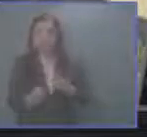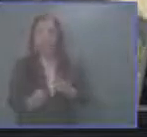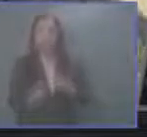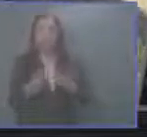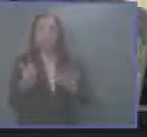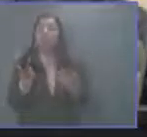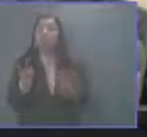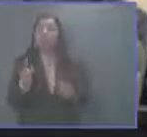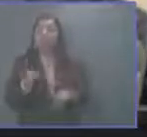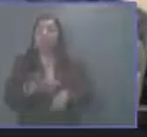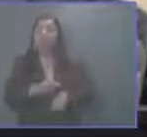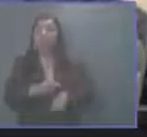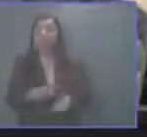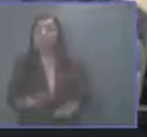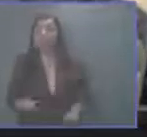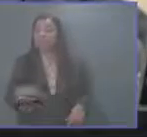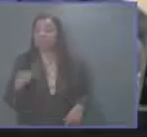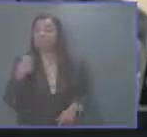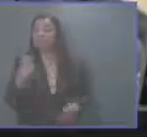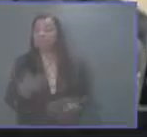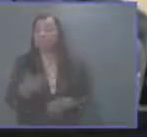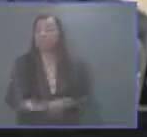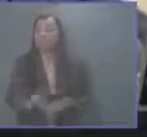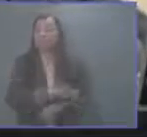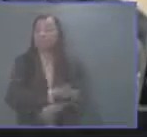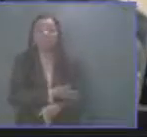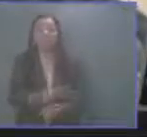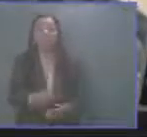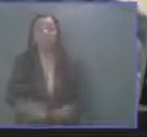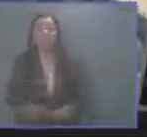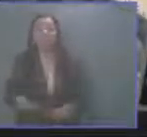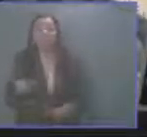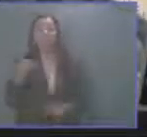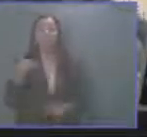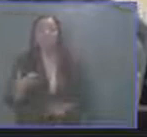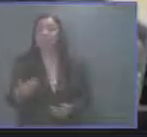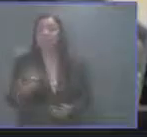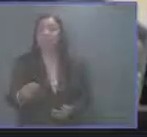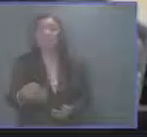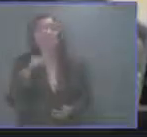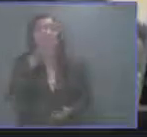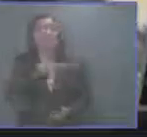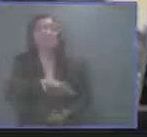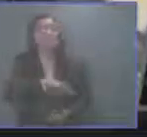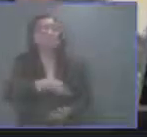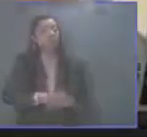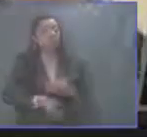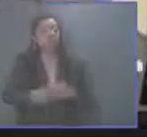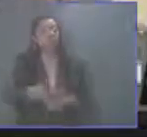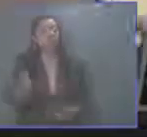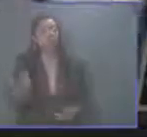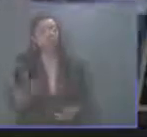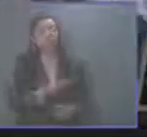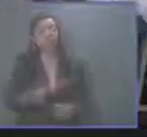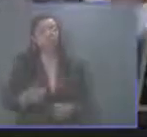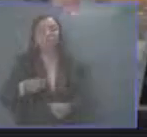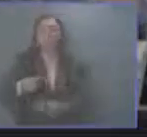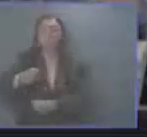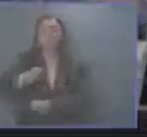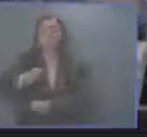tiempo con la suficiente antelación los beneficiarios que son nuestros soldados